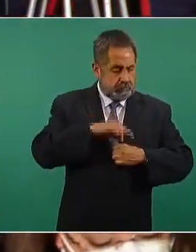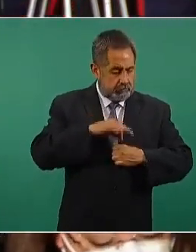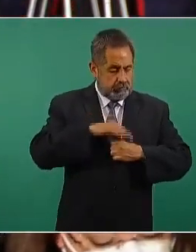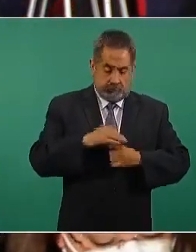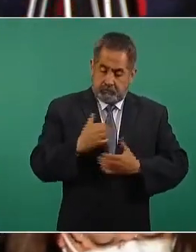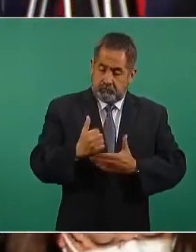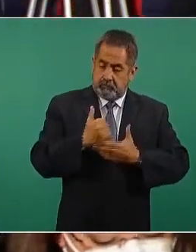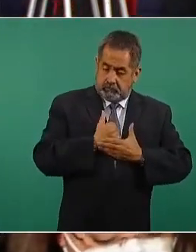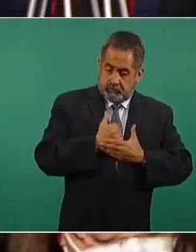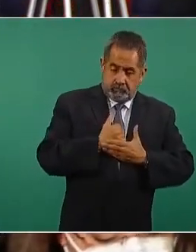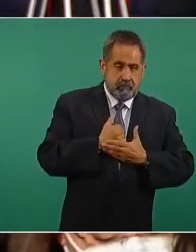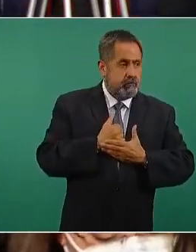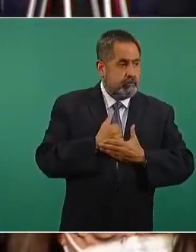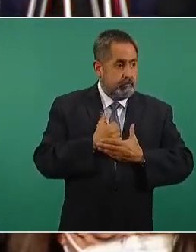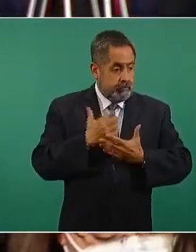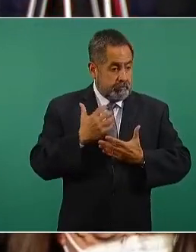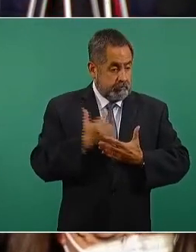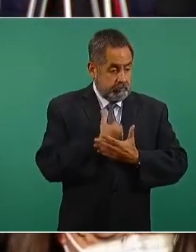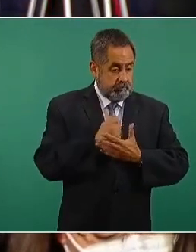que tú y